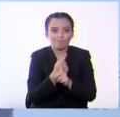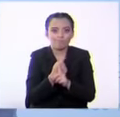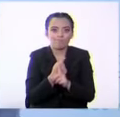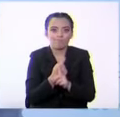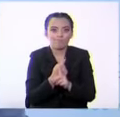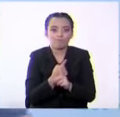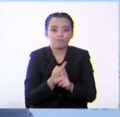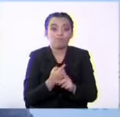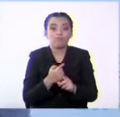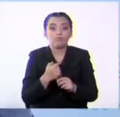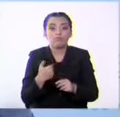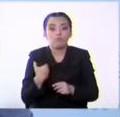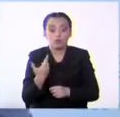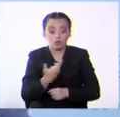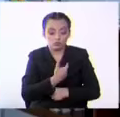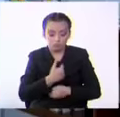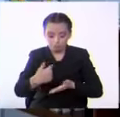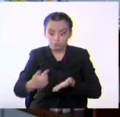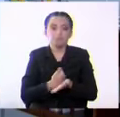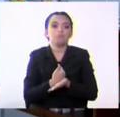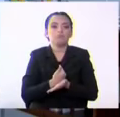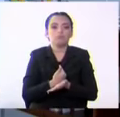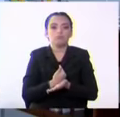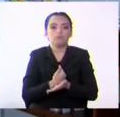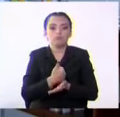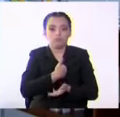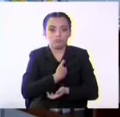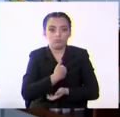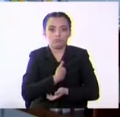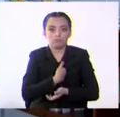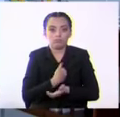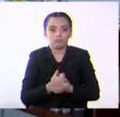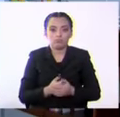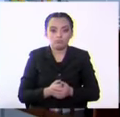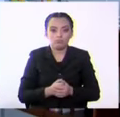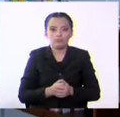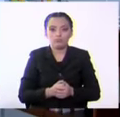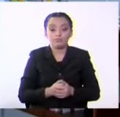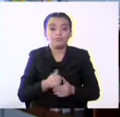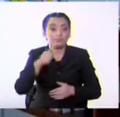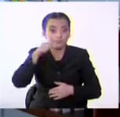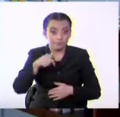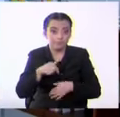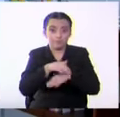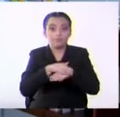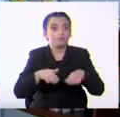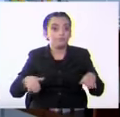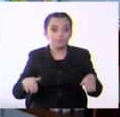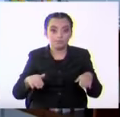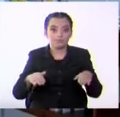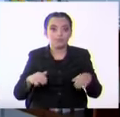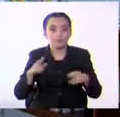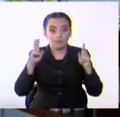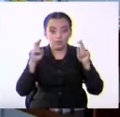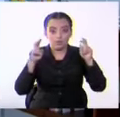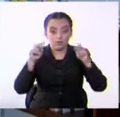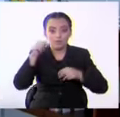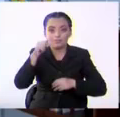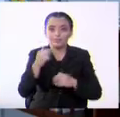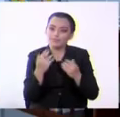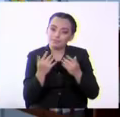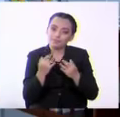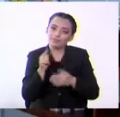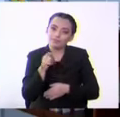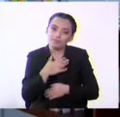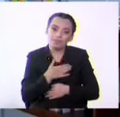nosotros mismos. Bueno, por el momento esto ha sido todo con la temática de hoy. Espero que te haya gustado, pero